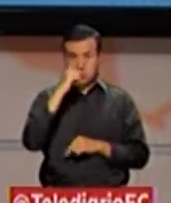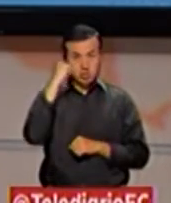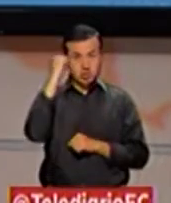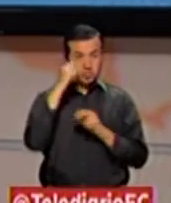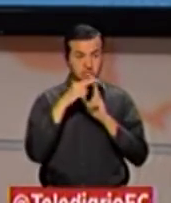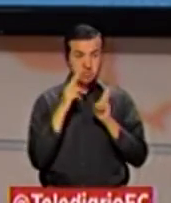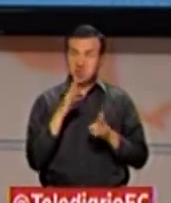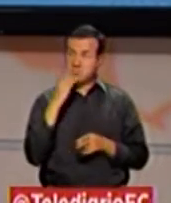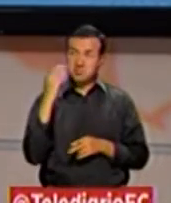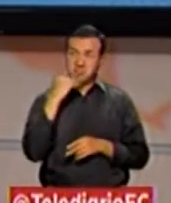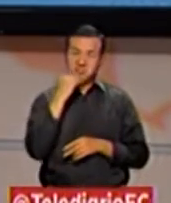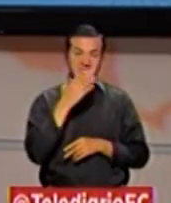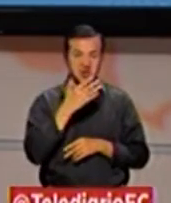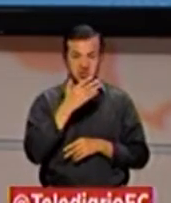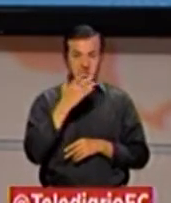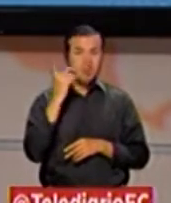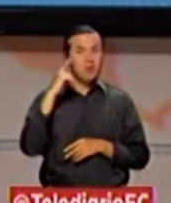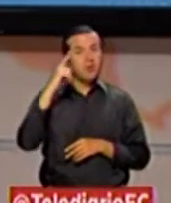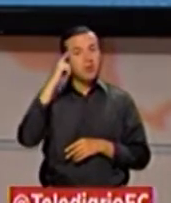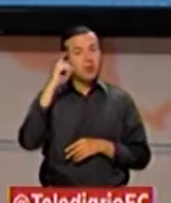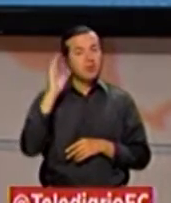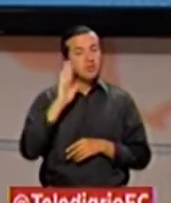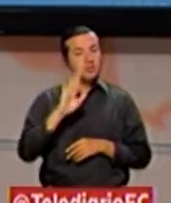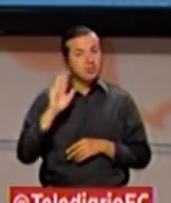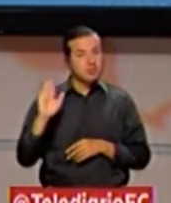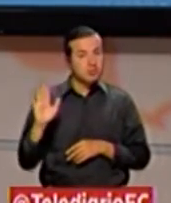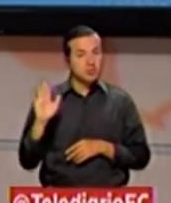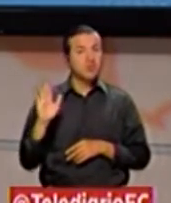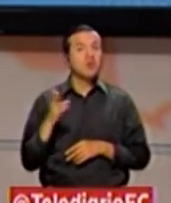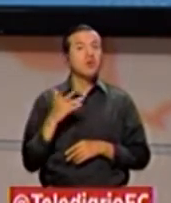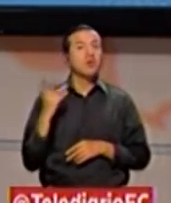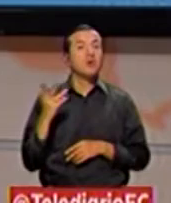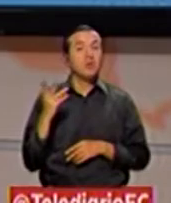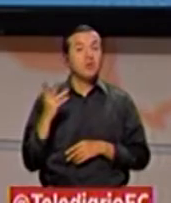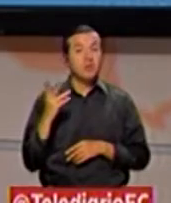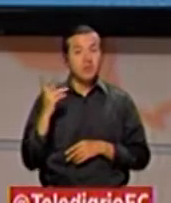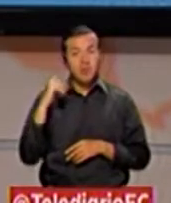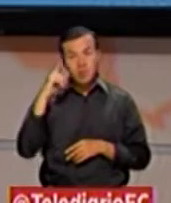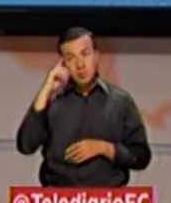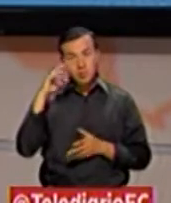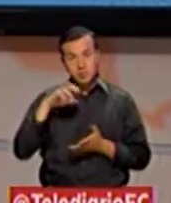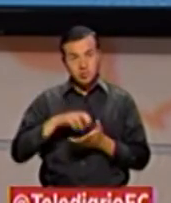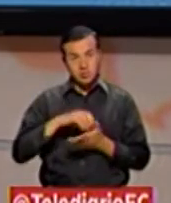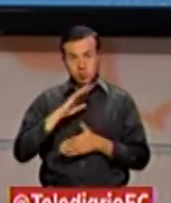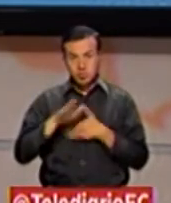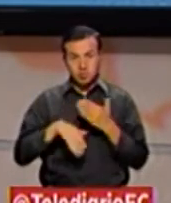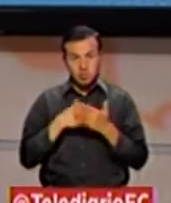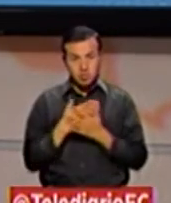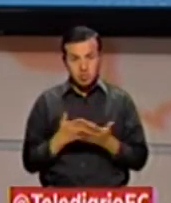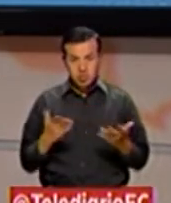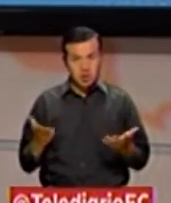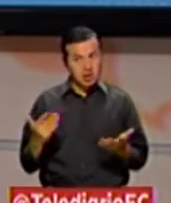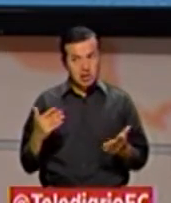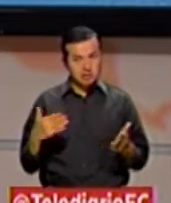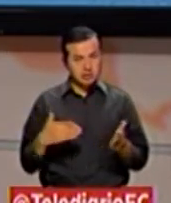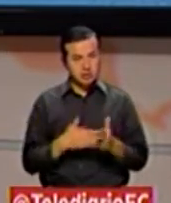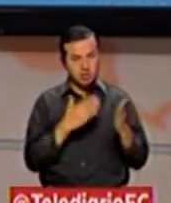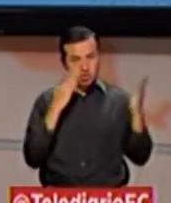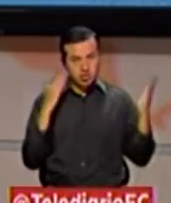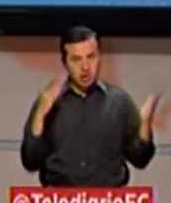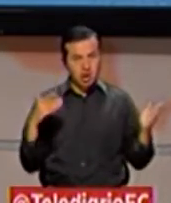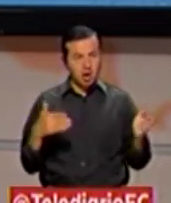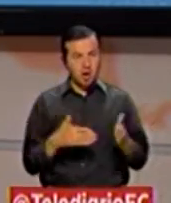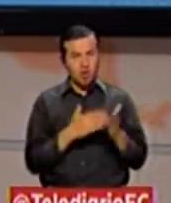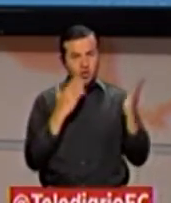derechos humanos, los gobiernos involucran también a los estados a afectar la